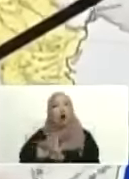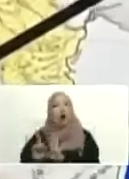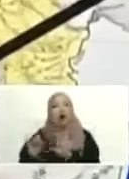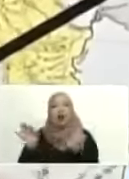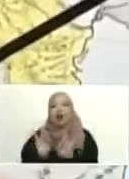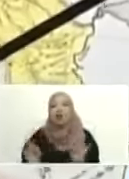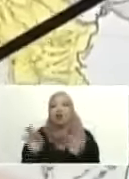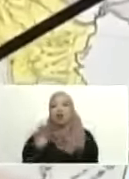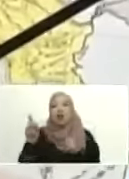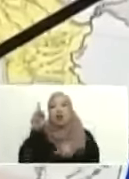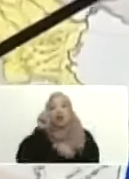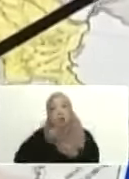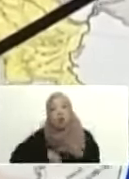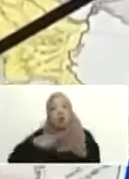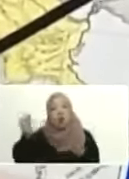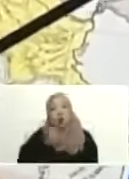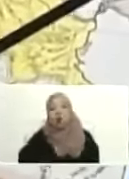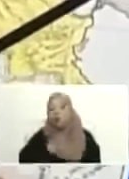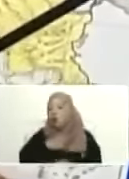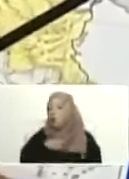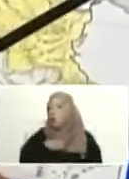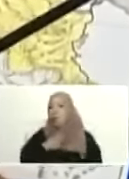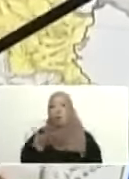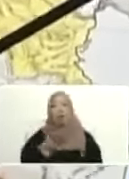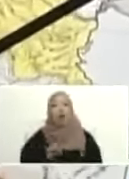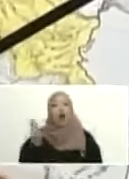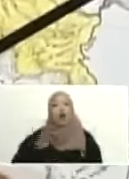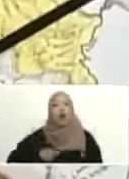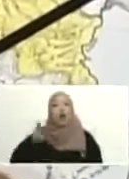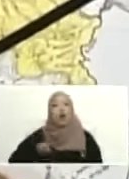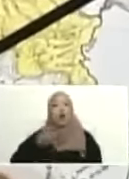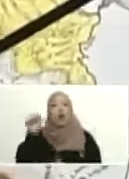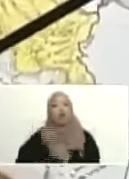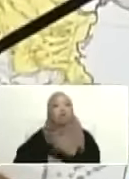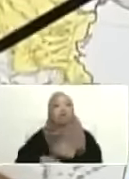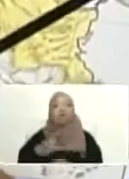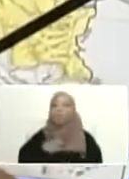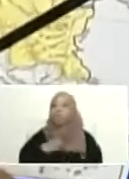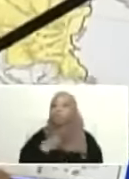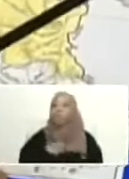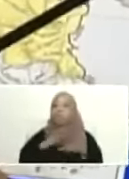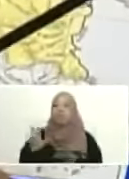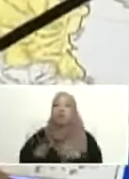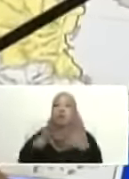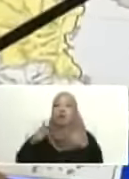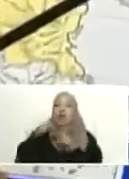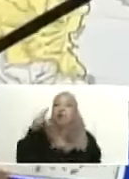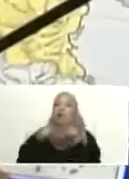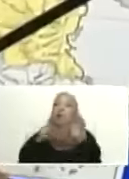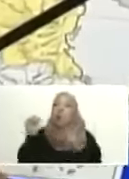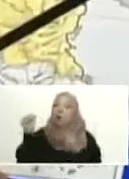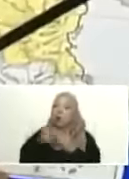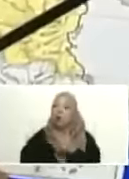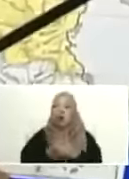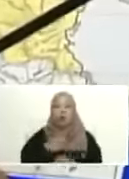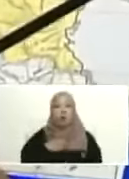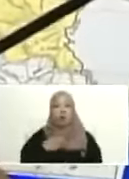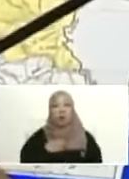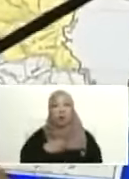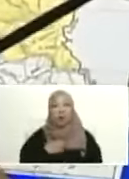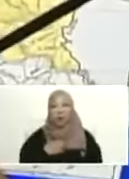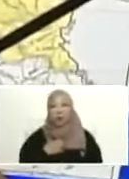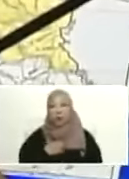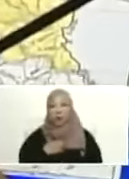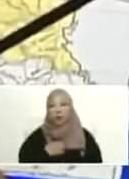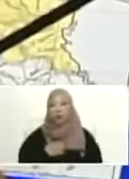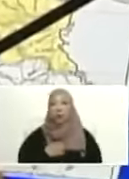la podrá tachar, nadie la podrá quitar, jamás ni nunca. La octava estrella de Bolívar, la octava